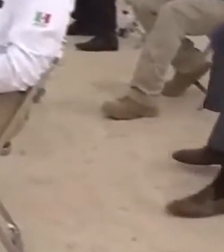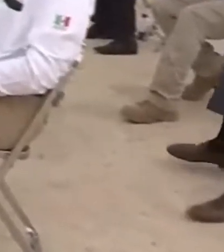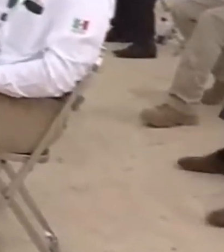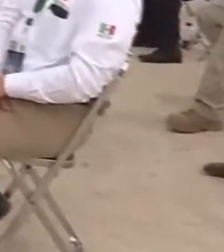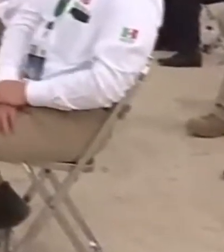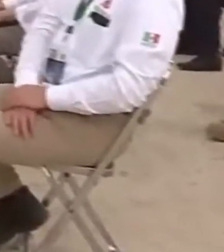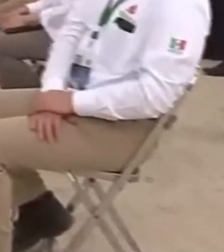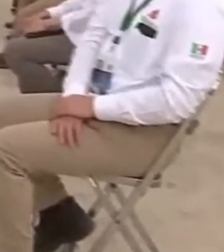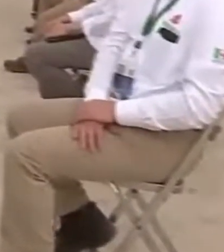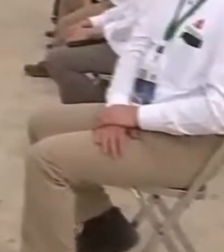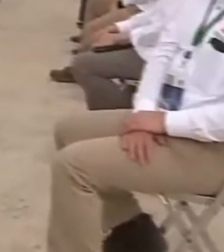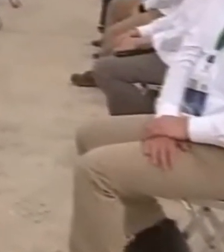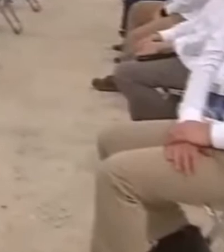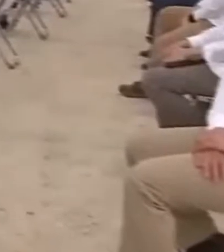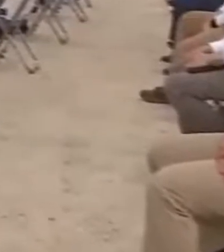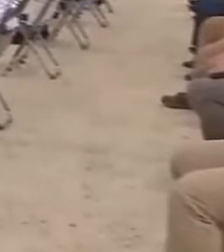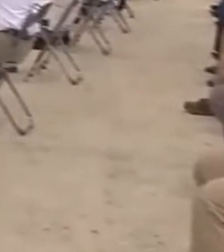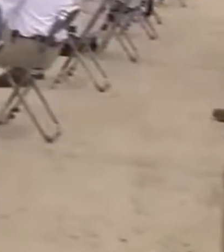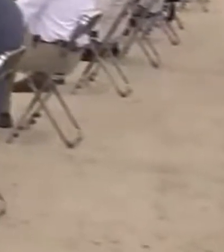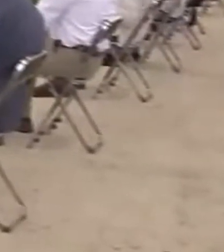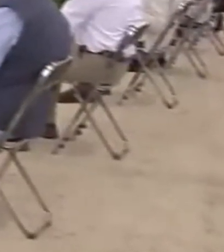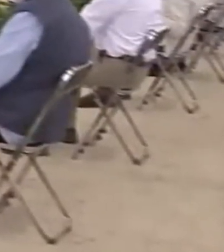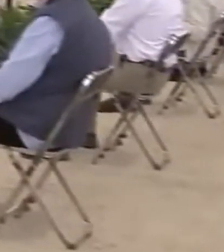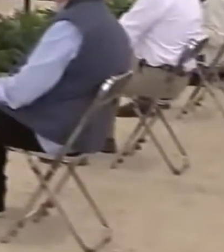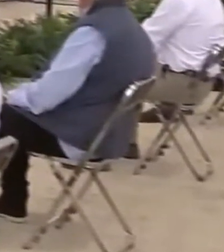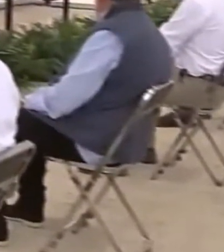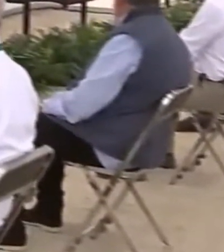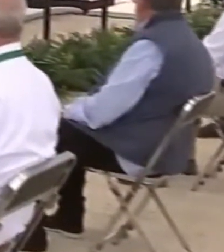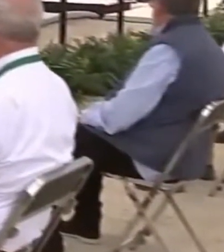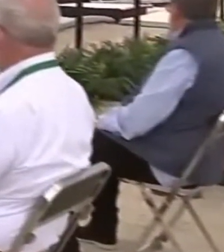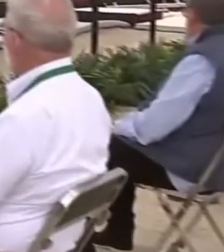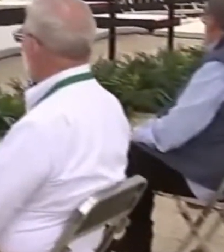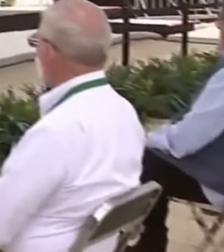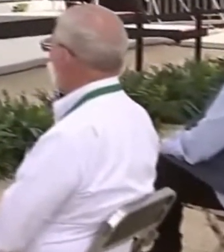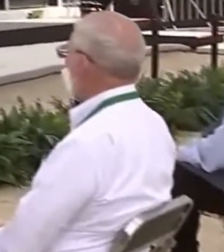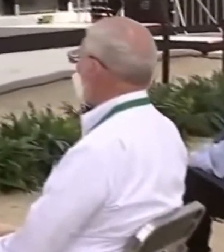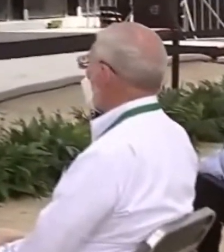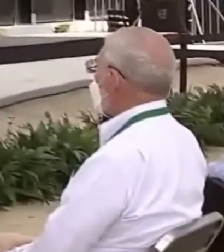Enseguida hace uso de la palabra el director general de Petróleos Mexicanos,